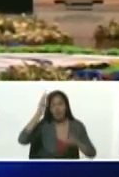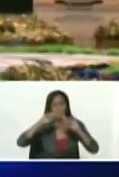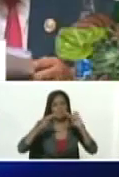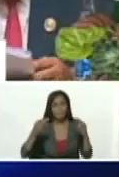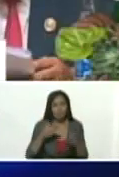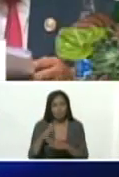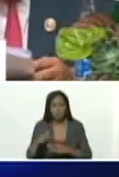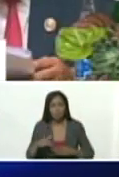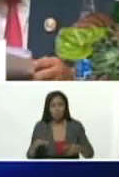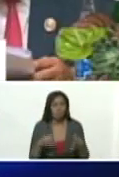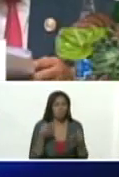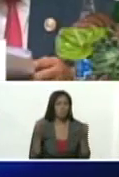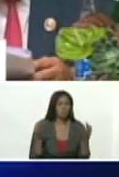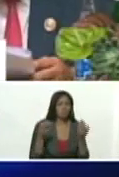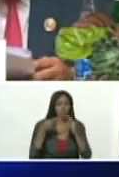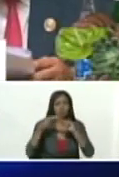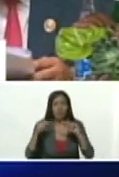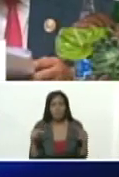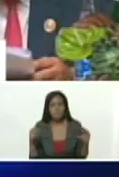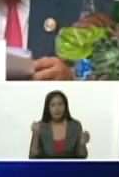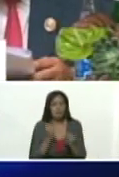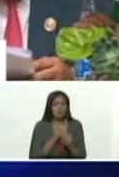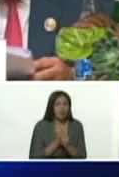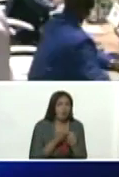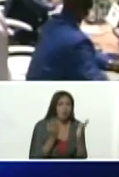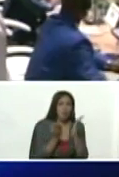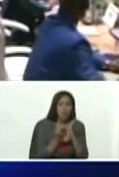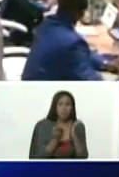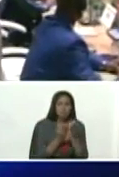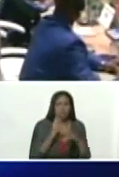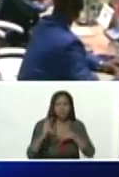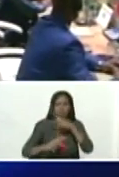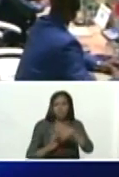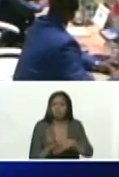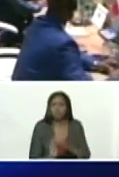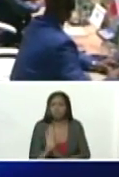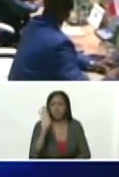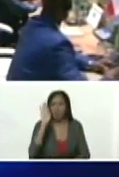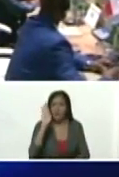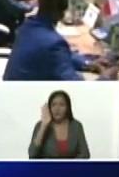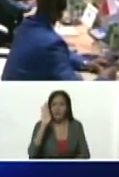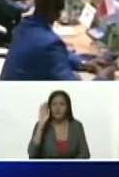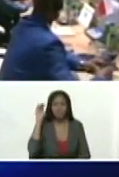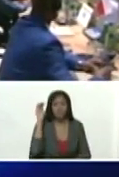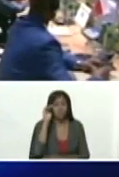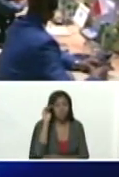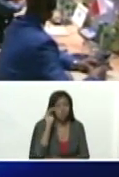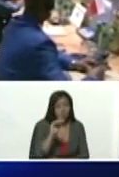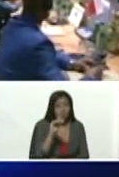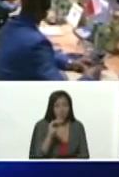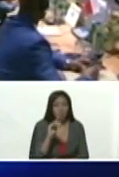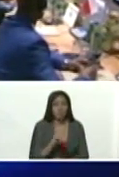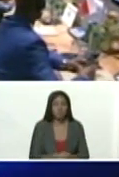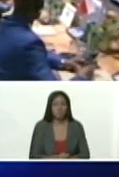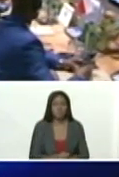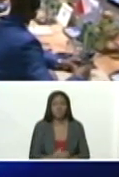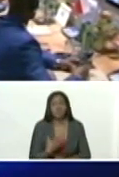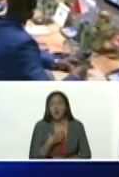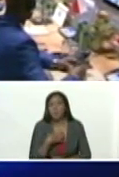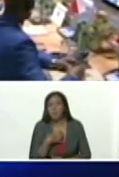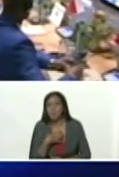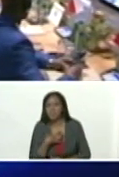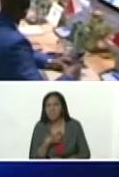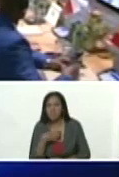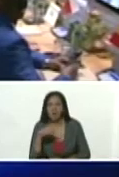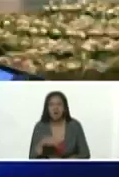convivencia, la armonía, el trabajo, el estudio, el progreso, el futuro. No han podido ni